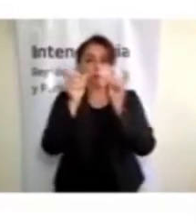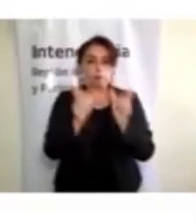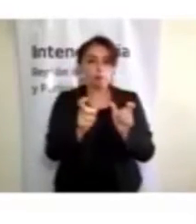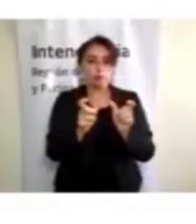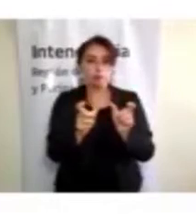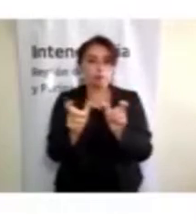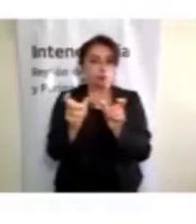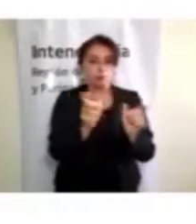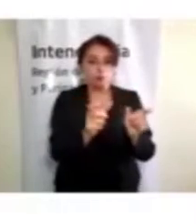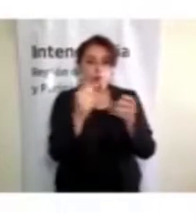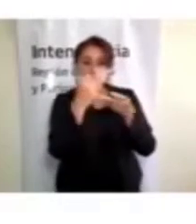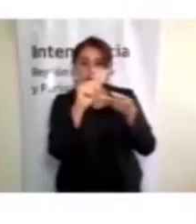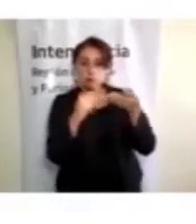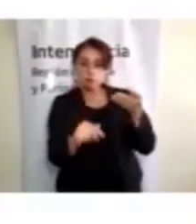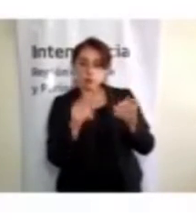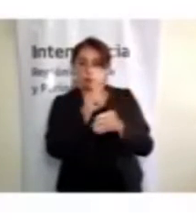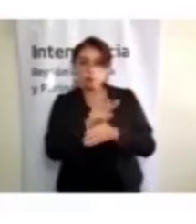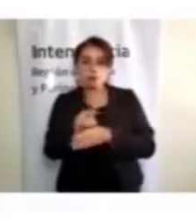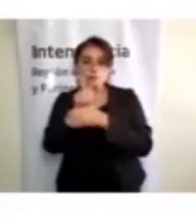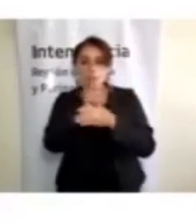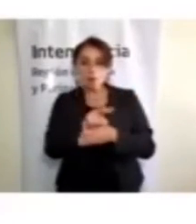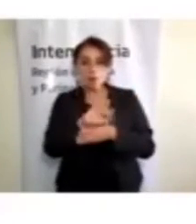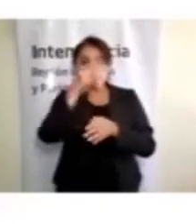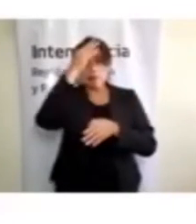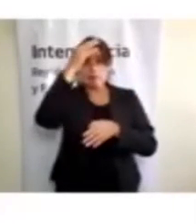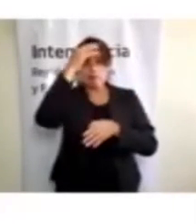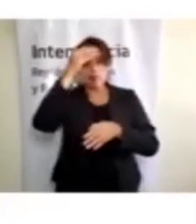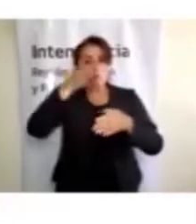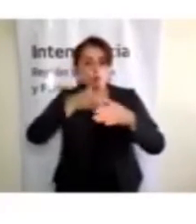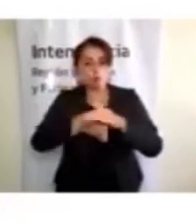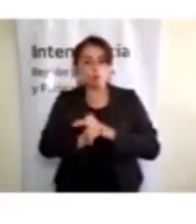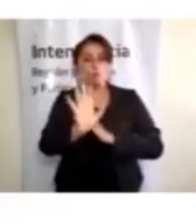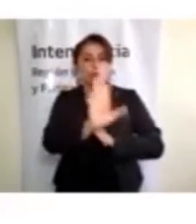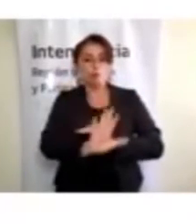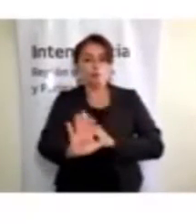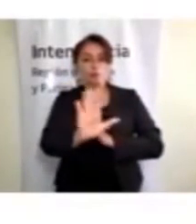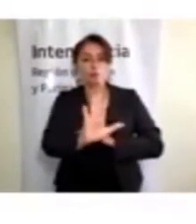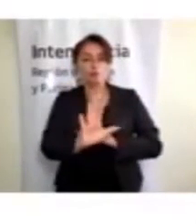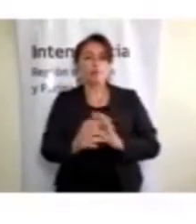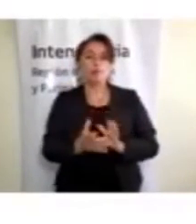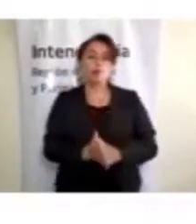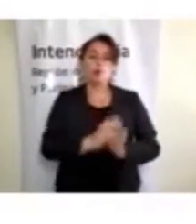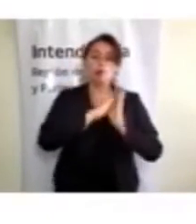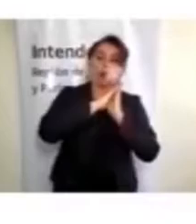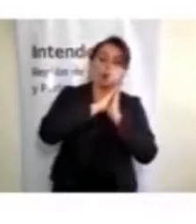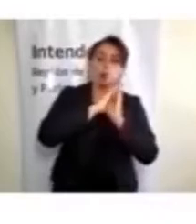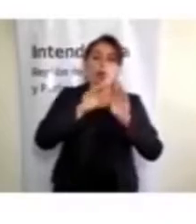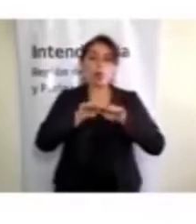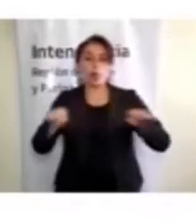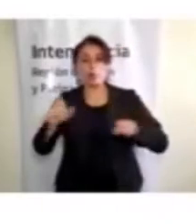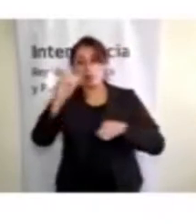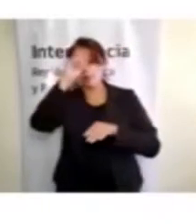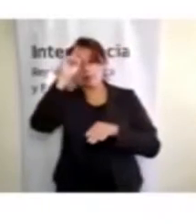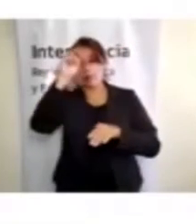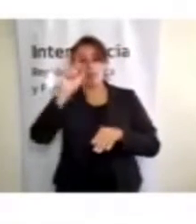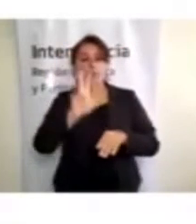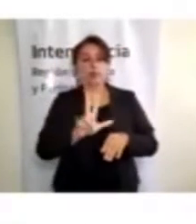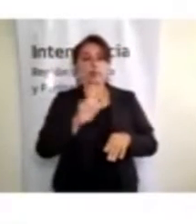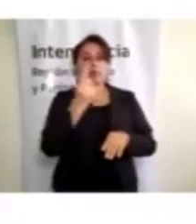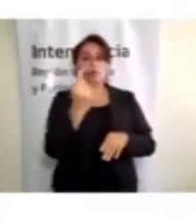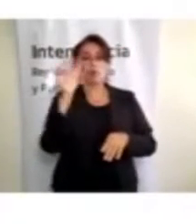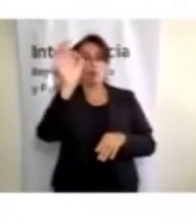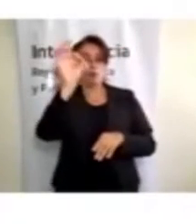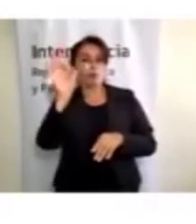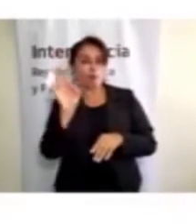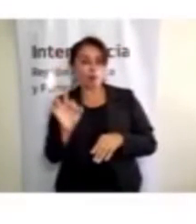control permanente a todos los pacientes que ahí están. El índice ocupacional de camas es del